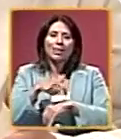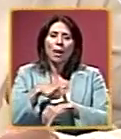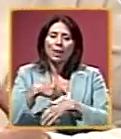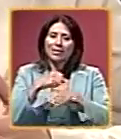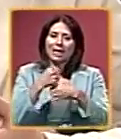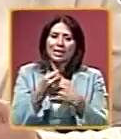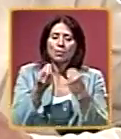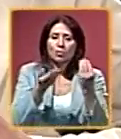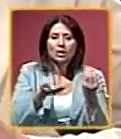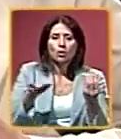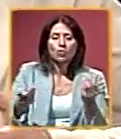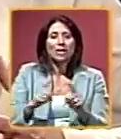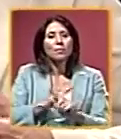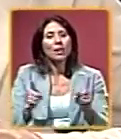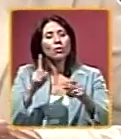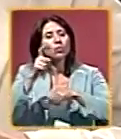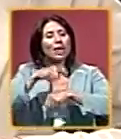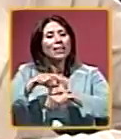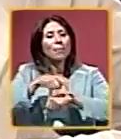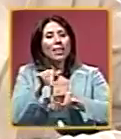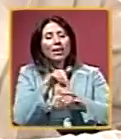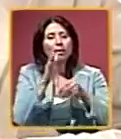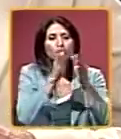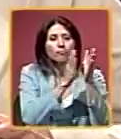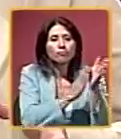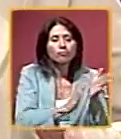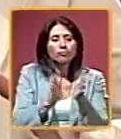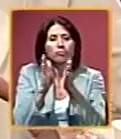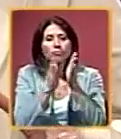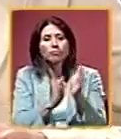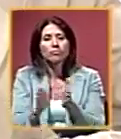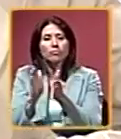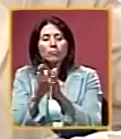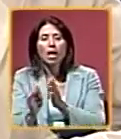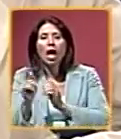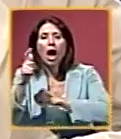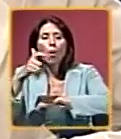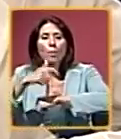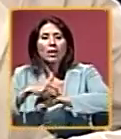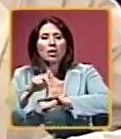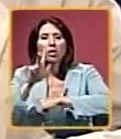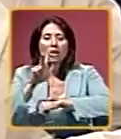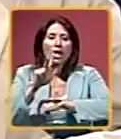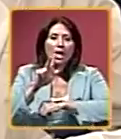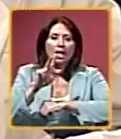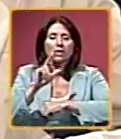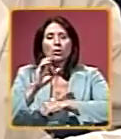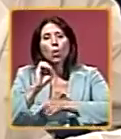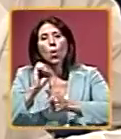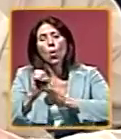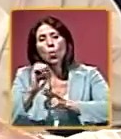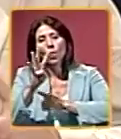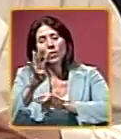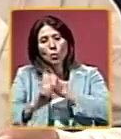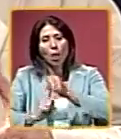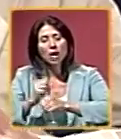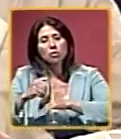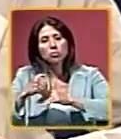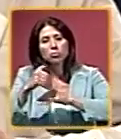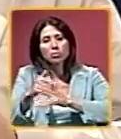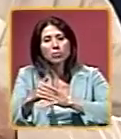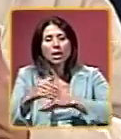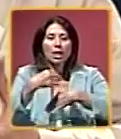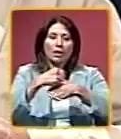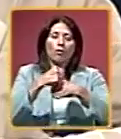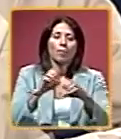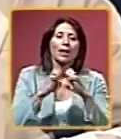muchas cosas, pero es una etapa también de planificación a un periodo de 3, 4 años por lo menos, y de formar